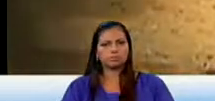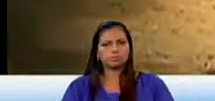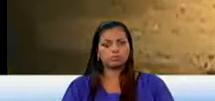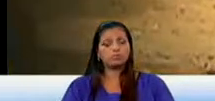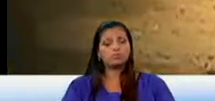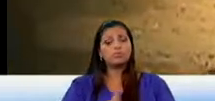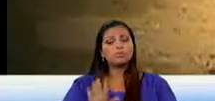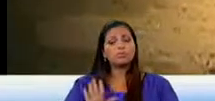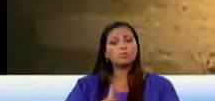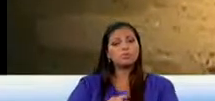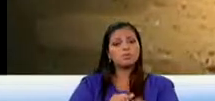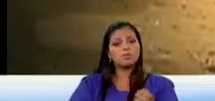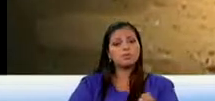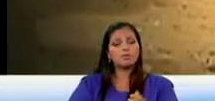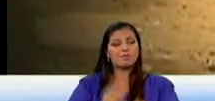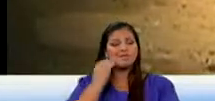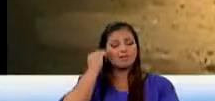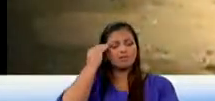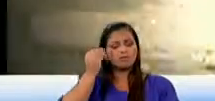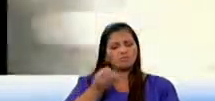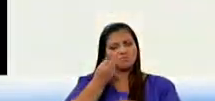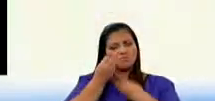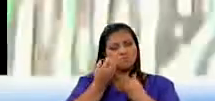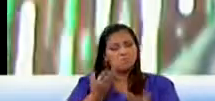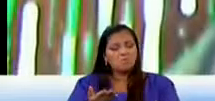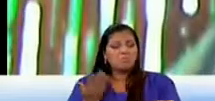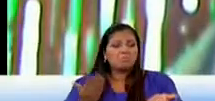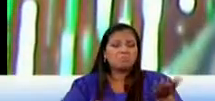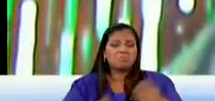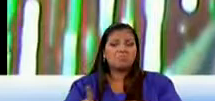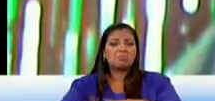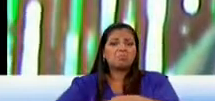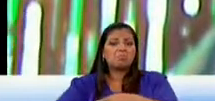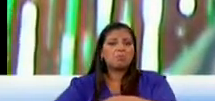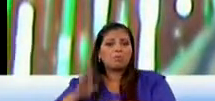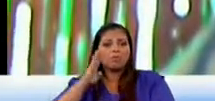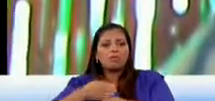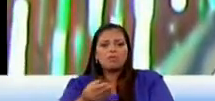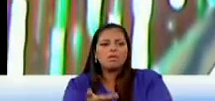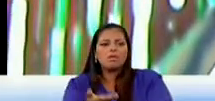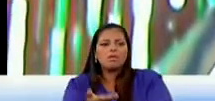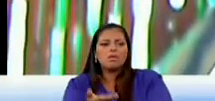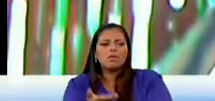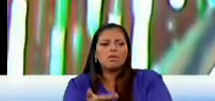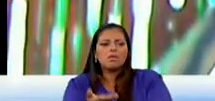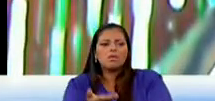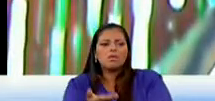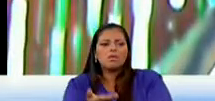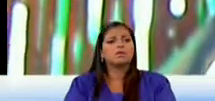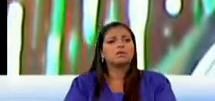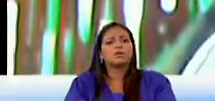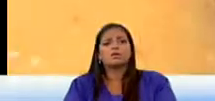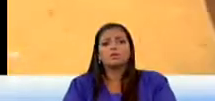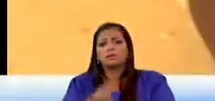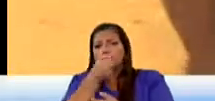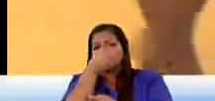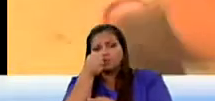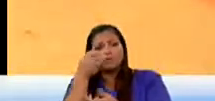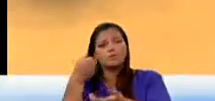que empiezan a peregrinar por un sobre. Tal vez saldrán a pedir plata a algunos amigos de por allá, o a los mismos